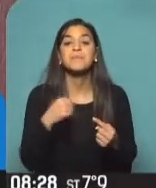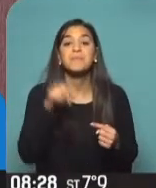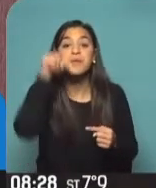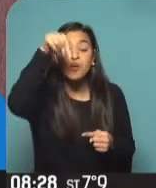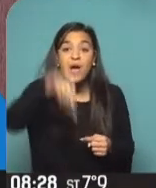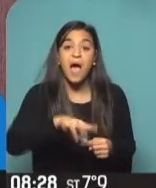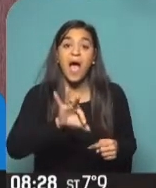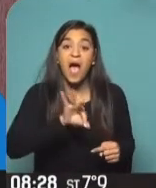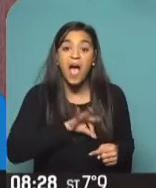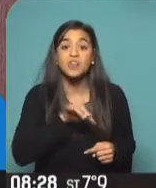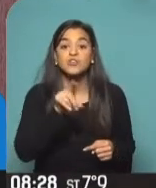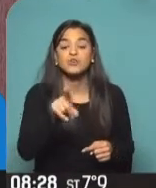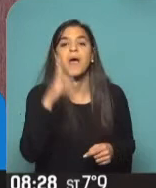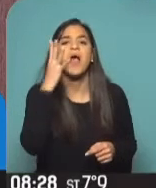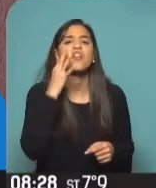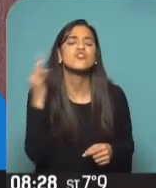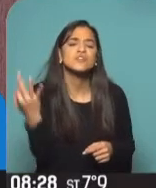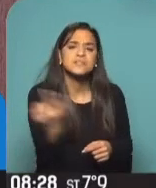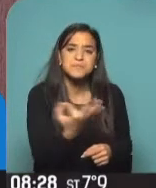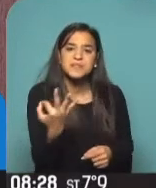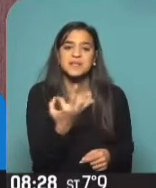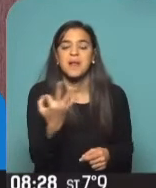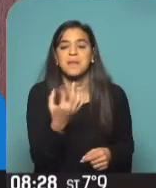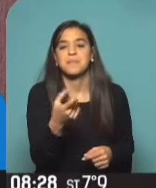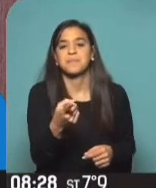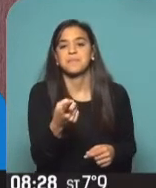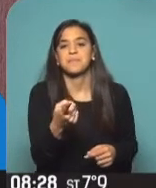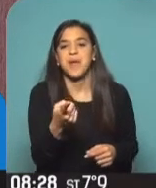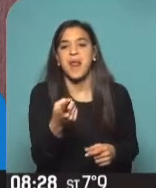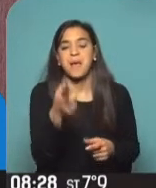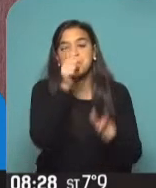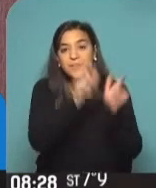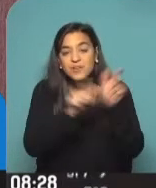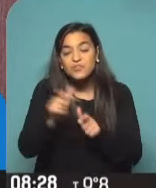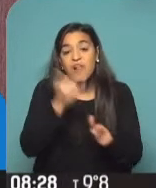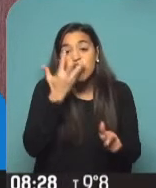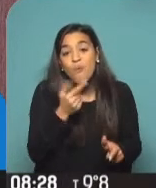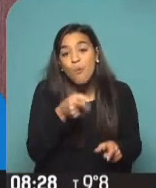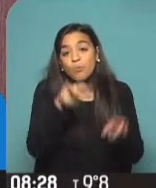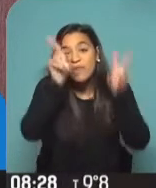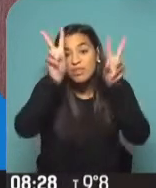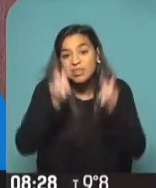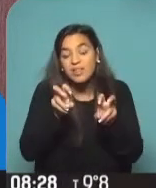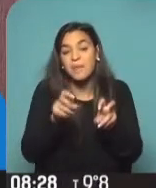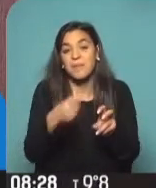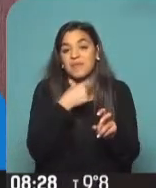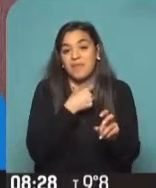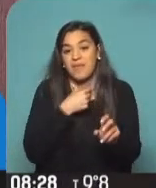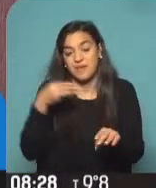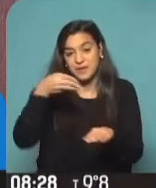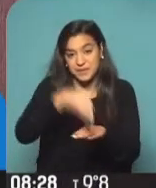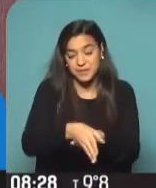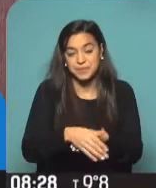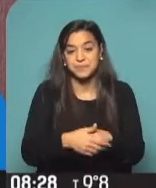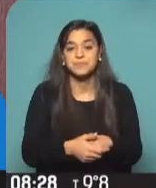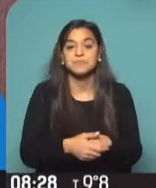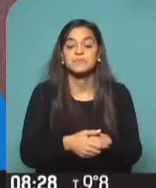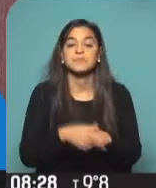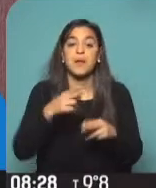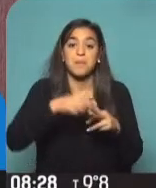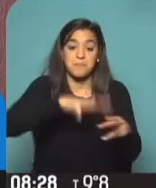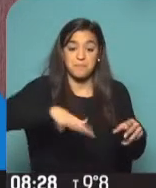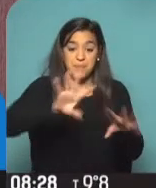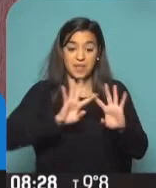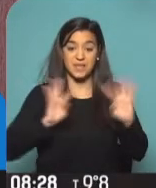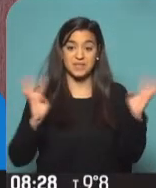año vamos a tener algo muy especial para la gente que le gusta este tema y que quiere acercarse el parque cerrado